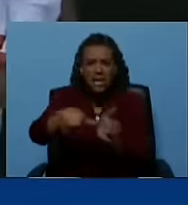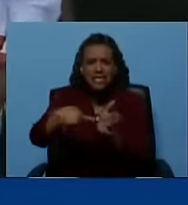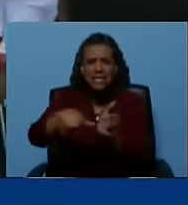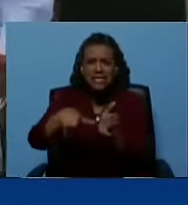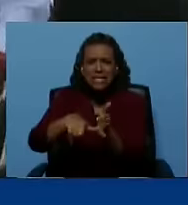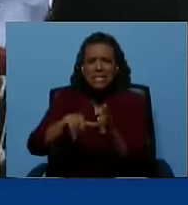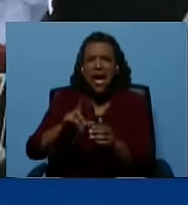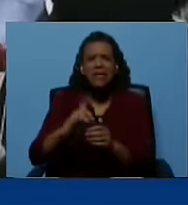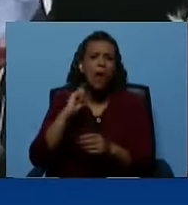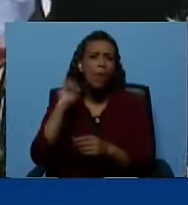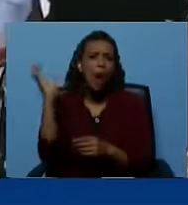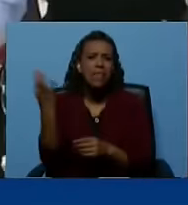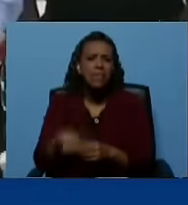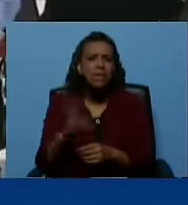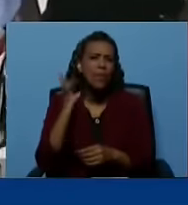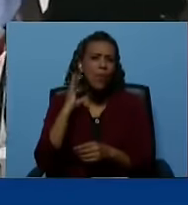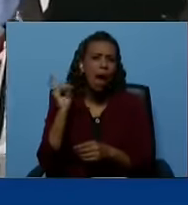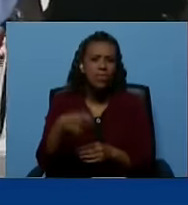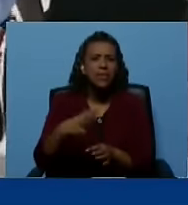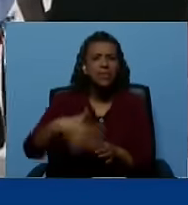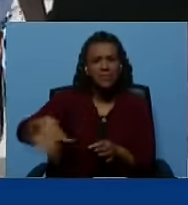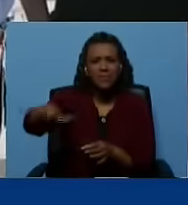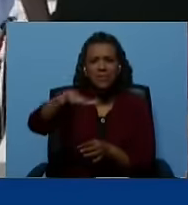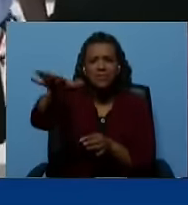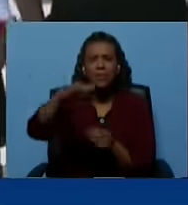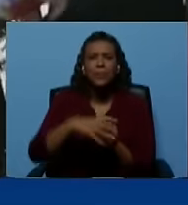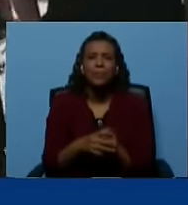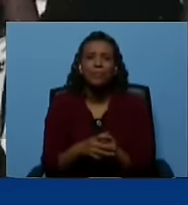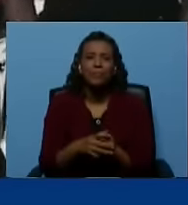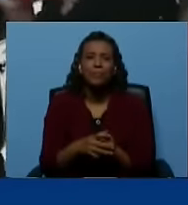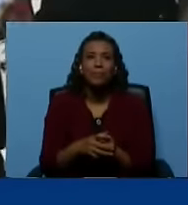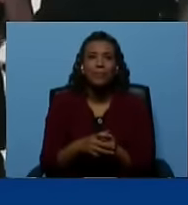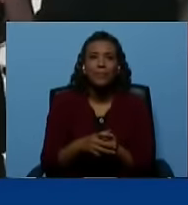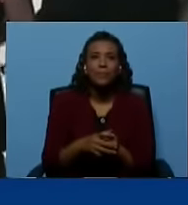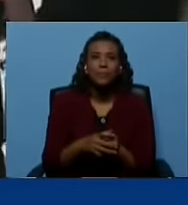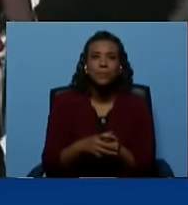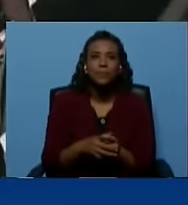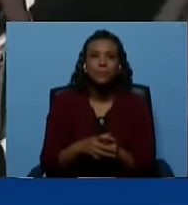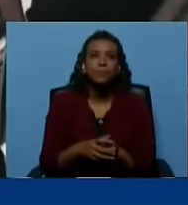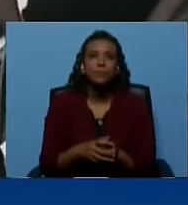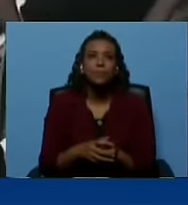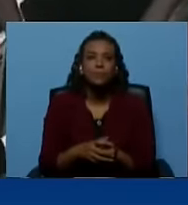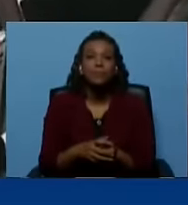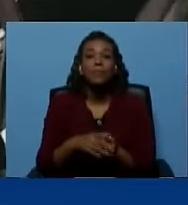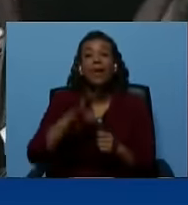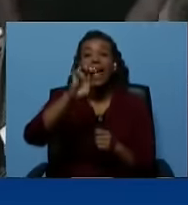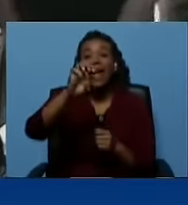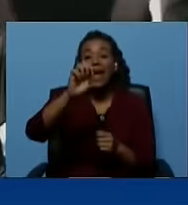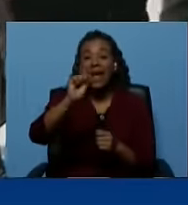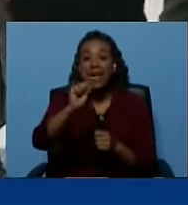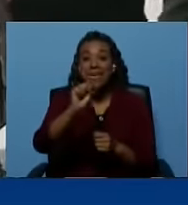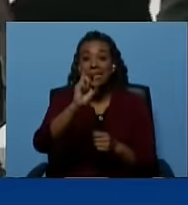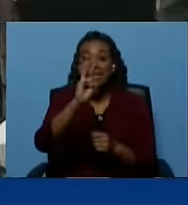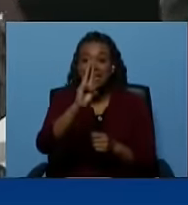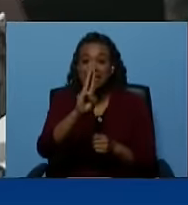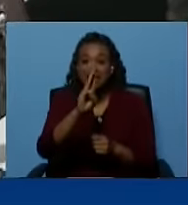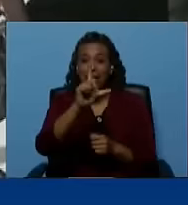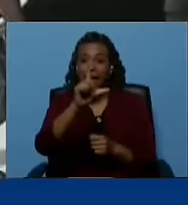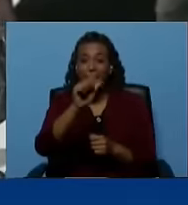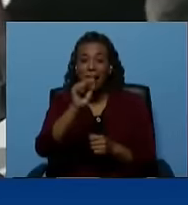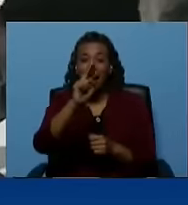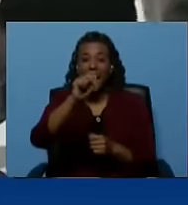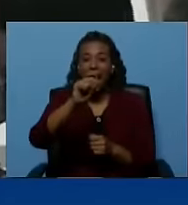de guatire en la esplanada elaf se